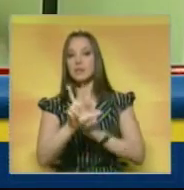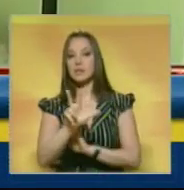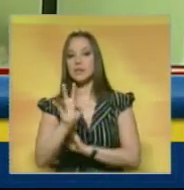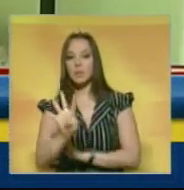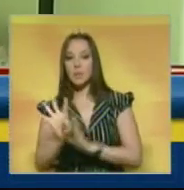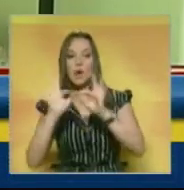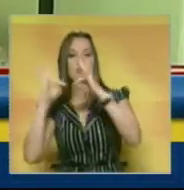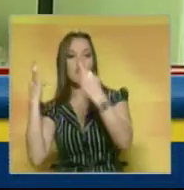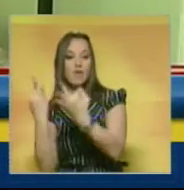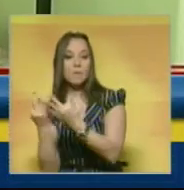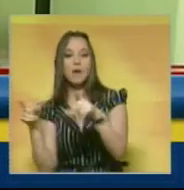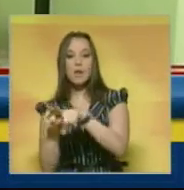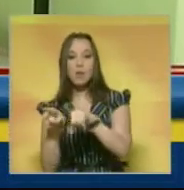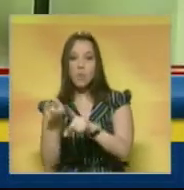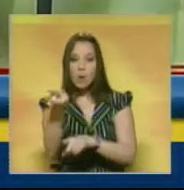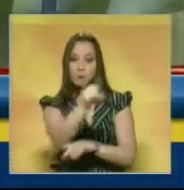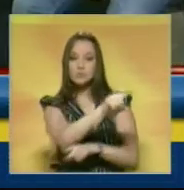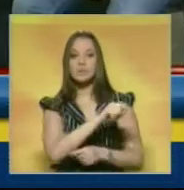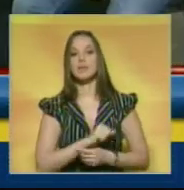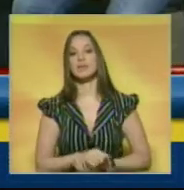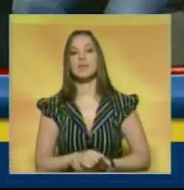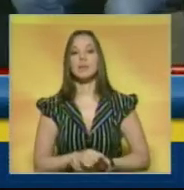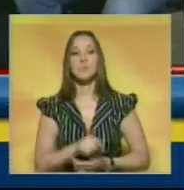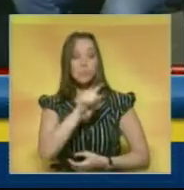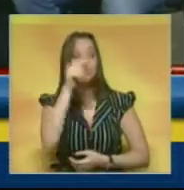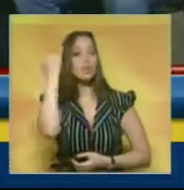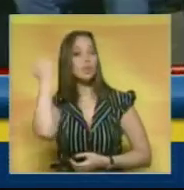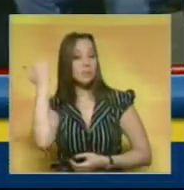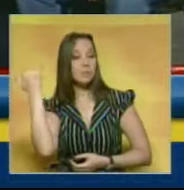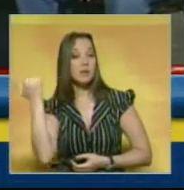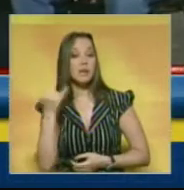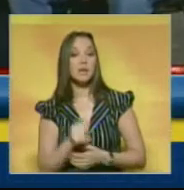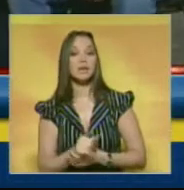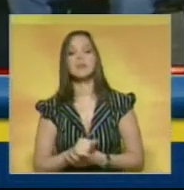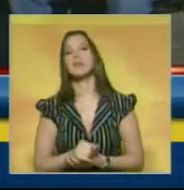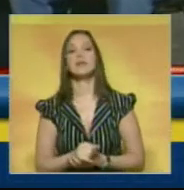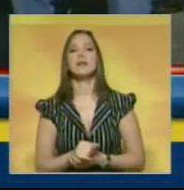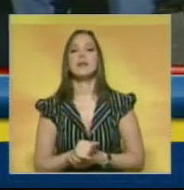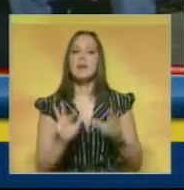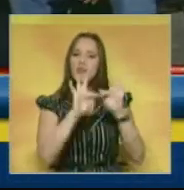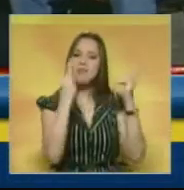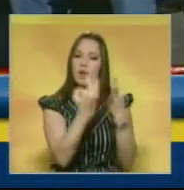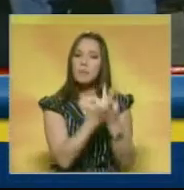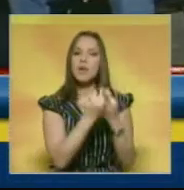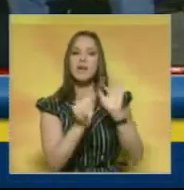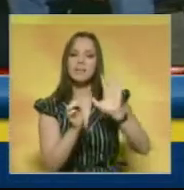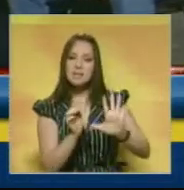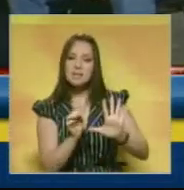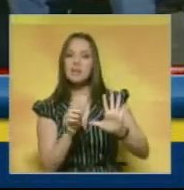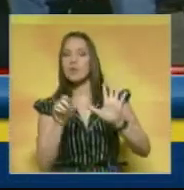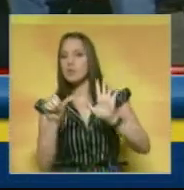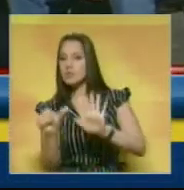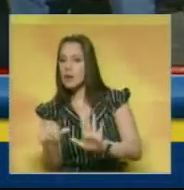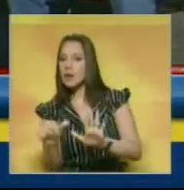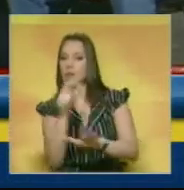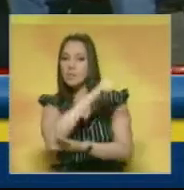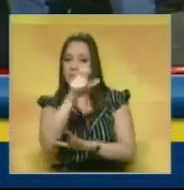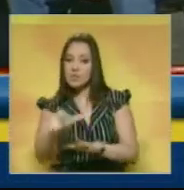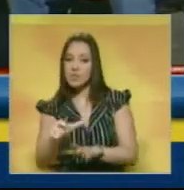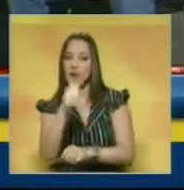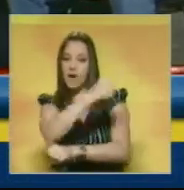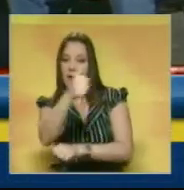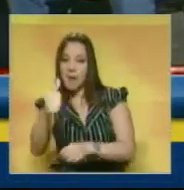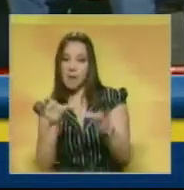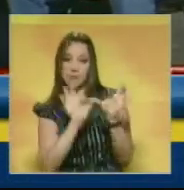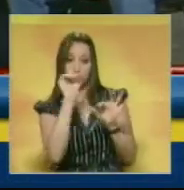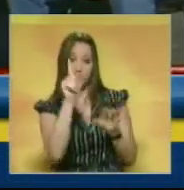35.734 familias como ustedes. Bueno, imagínense 35.000 familias como ustedes, de 5, 6 integrantes cada